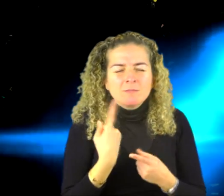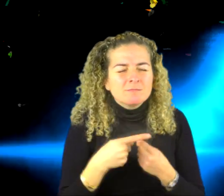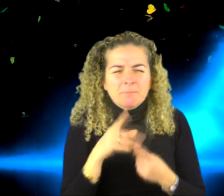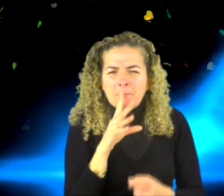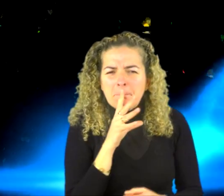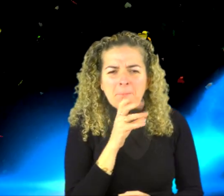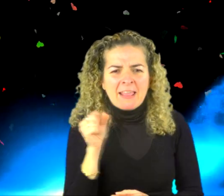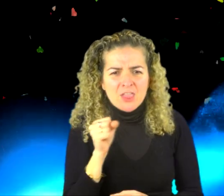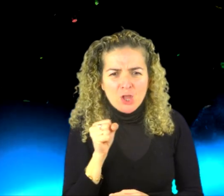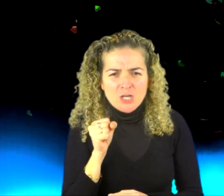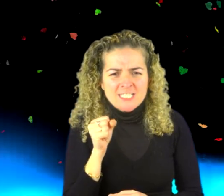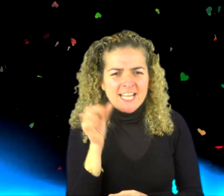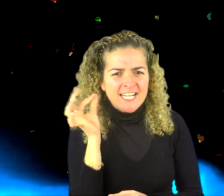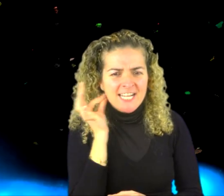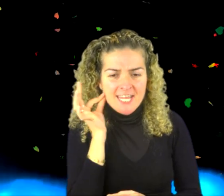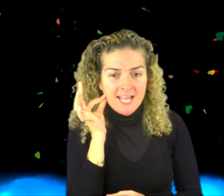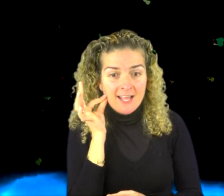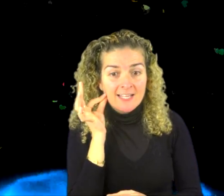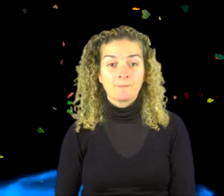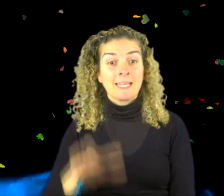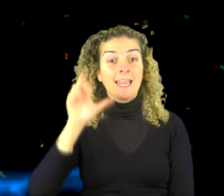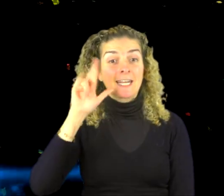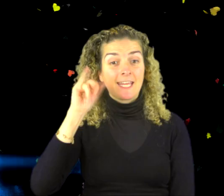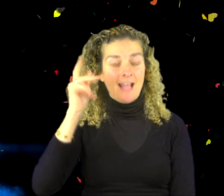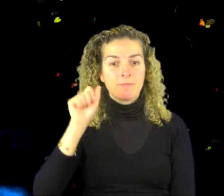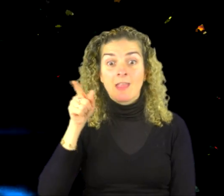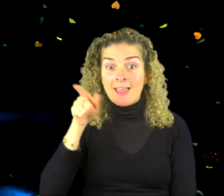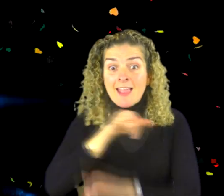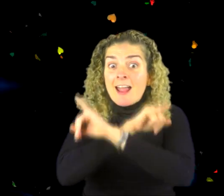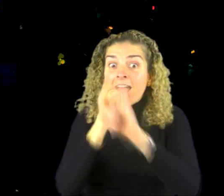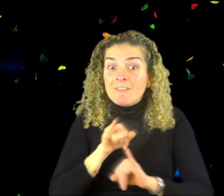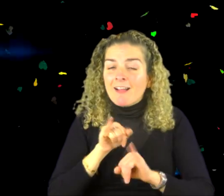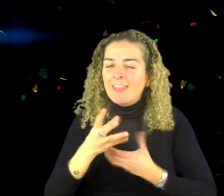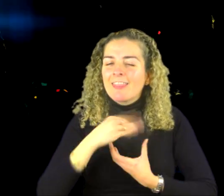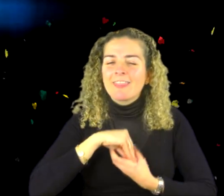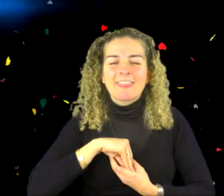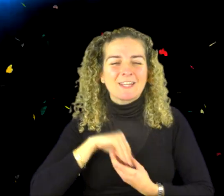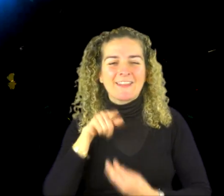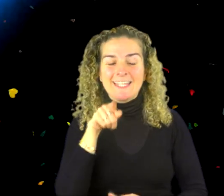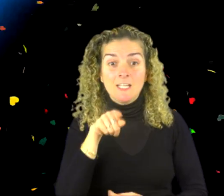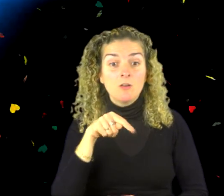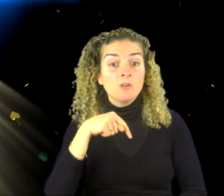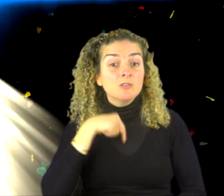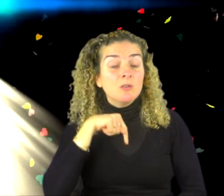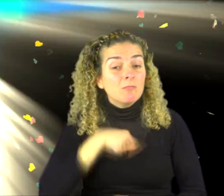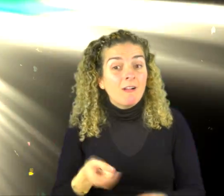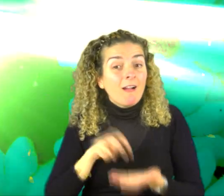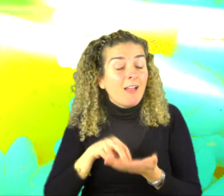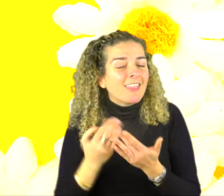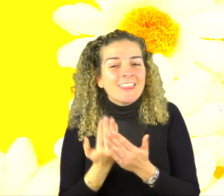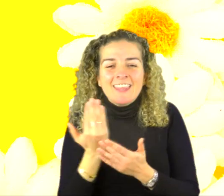Comunicación del Y si tú. No. del individuo.